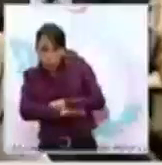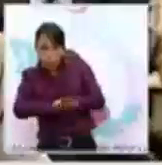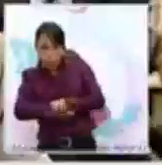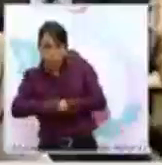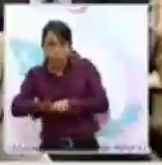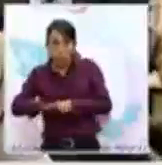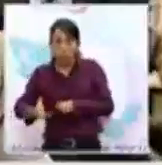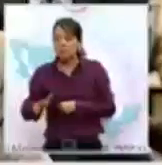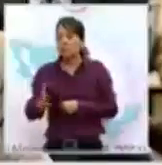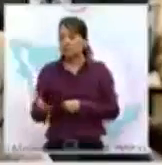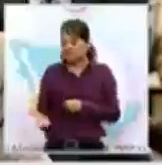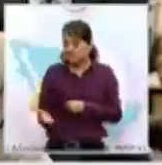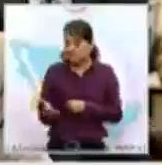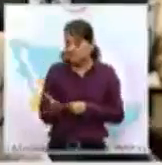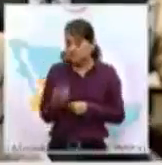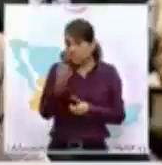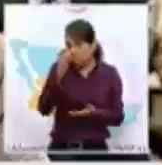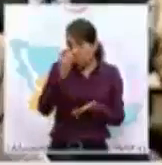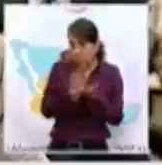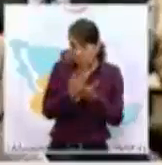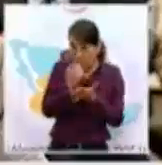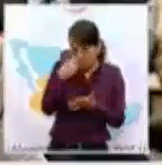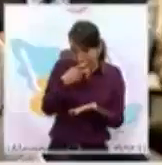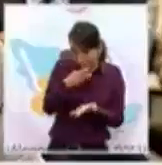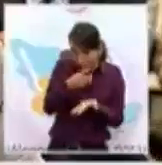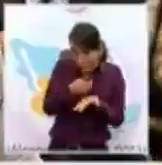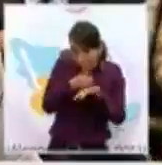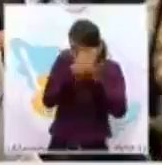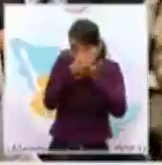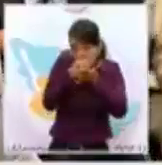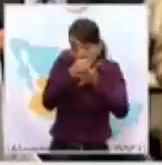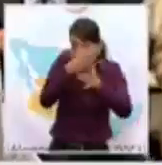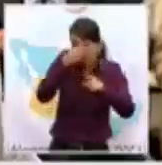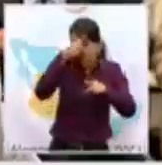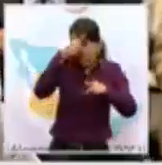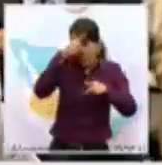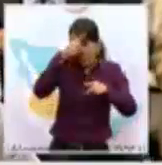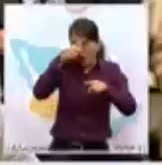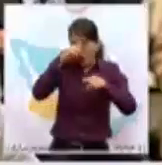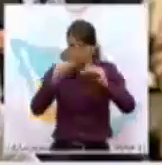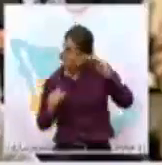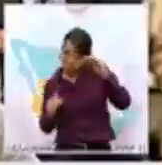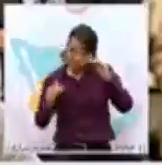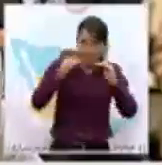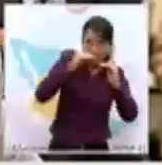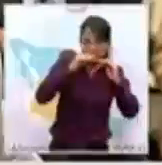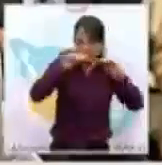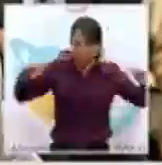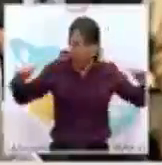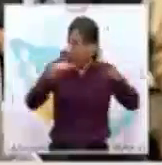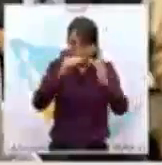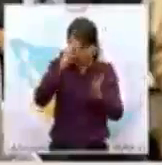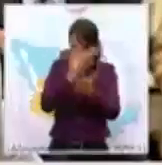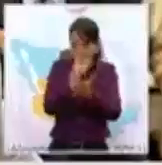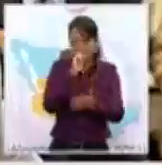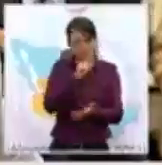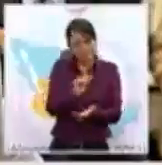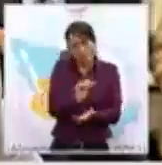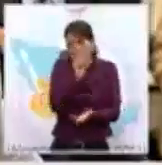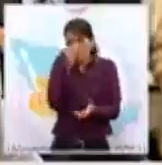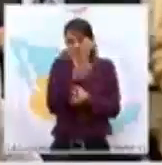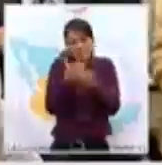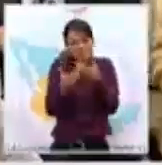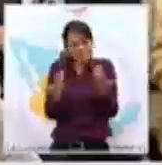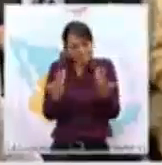solo servirían para reducir desigualdades. Los diagnósticos que hemos hecho en el Coneval nos muestran que